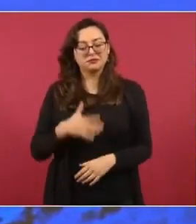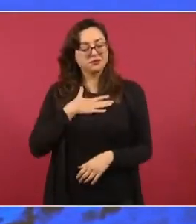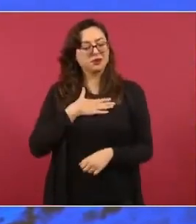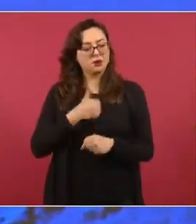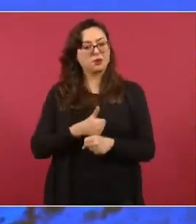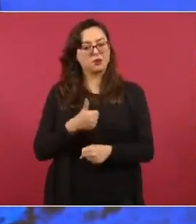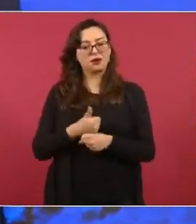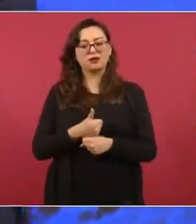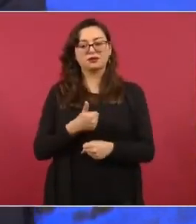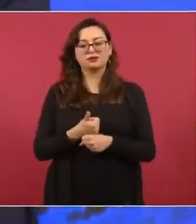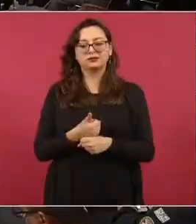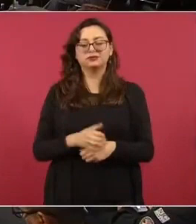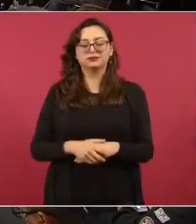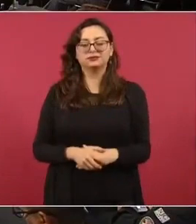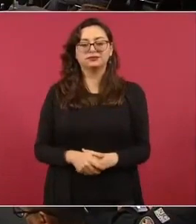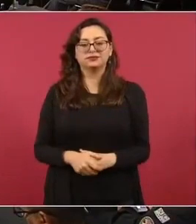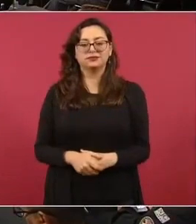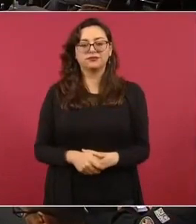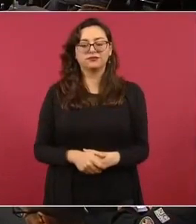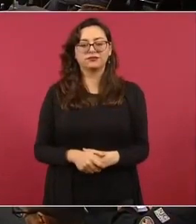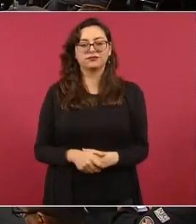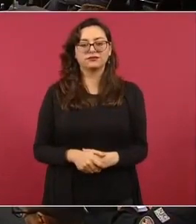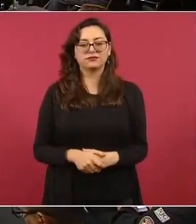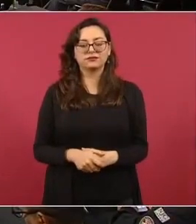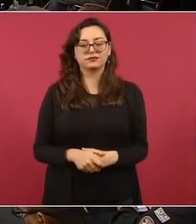Entonces, pero